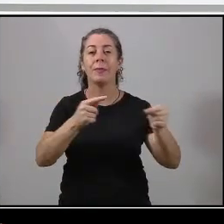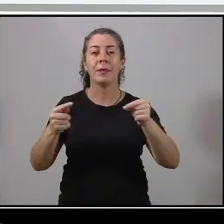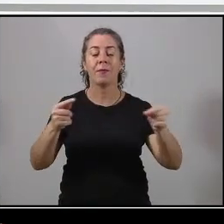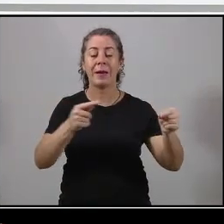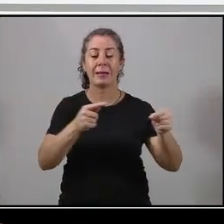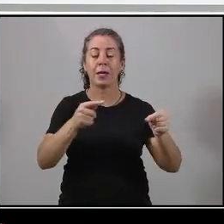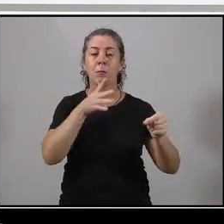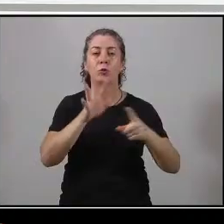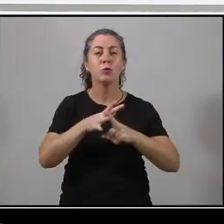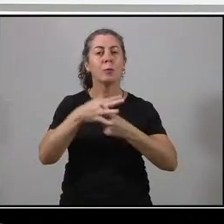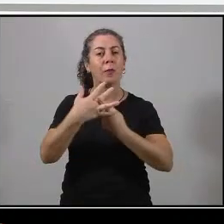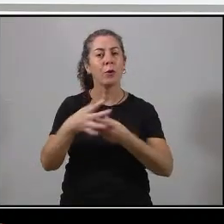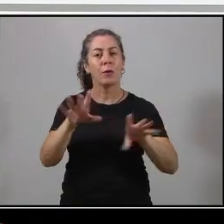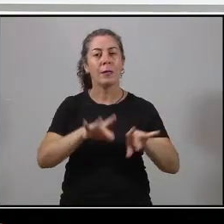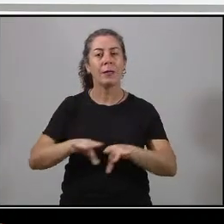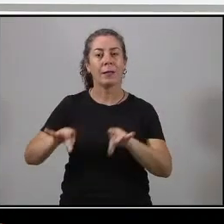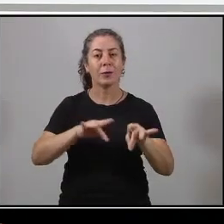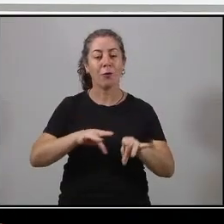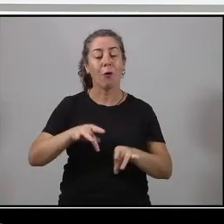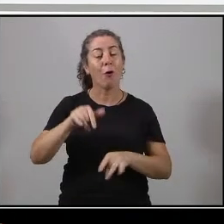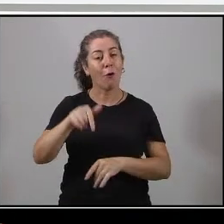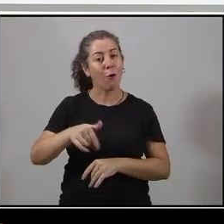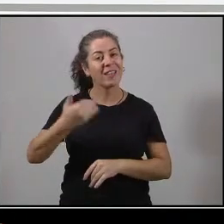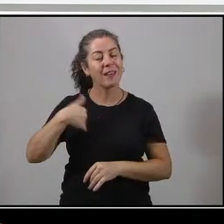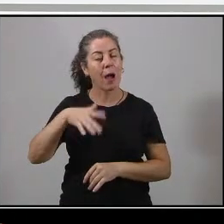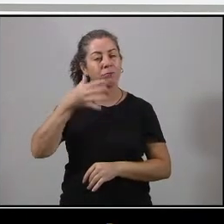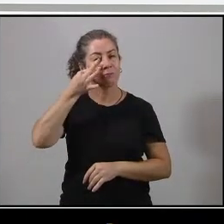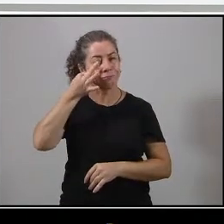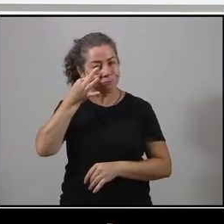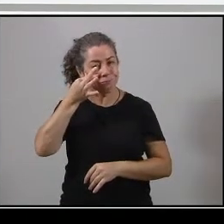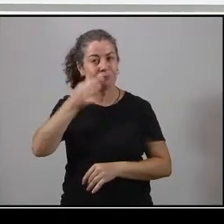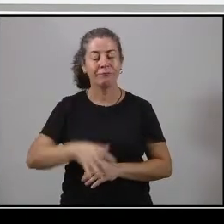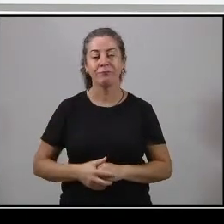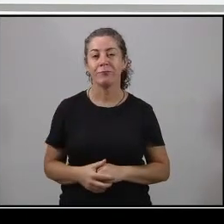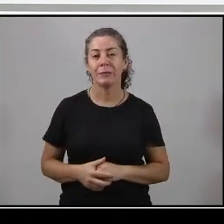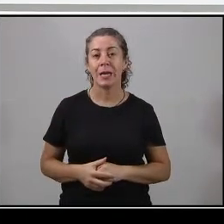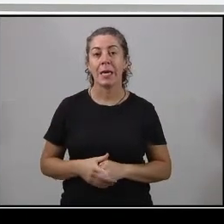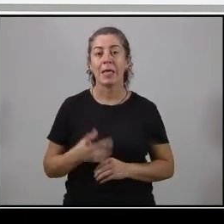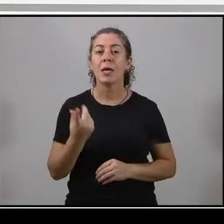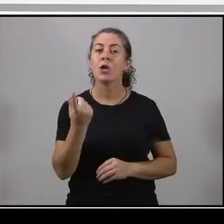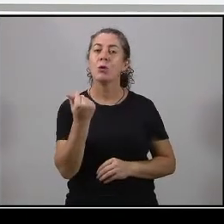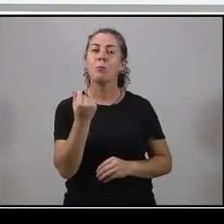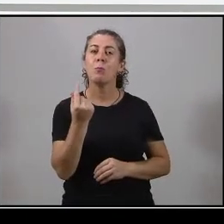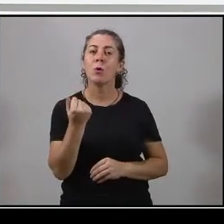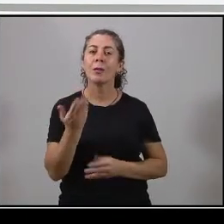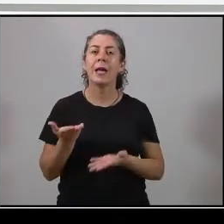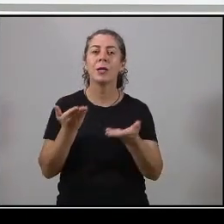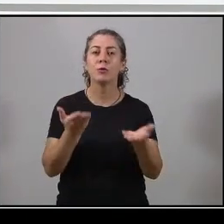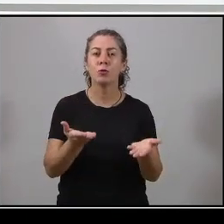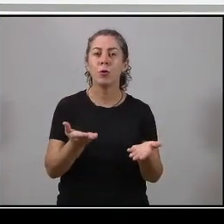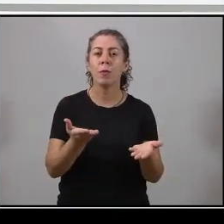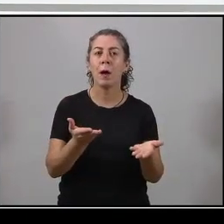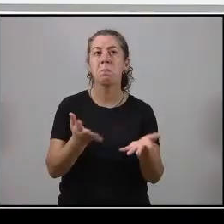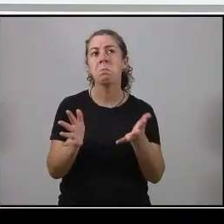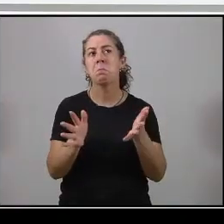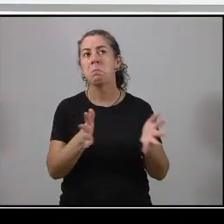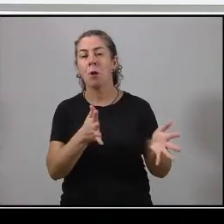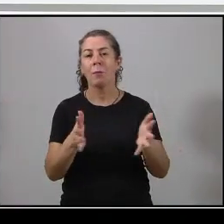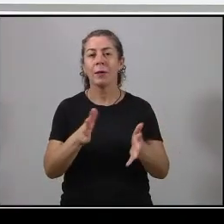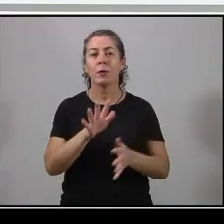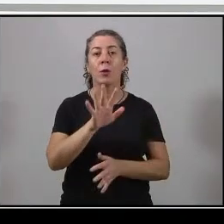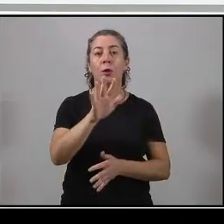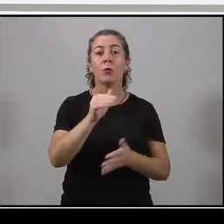de la región, que hoy se hace realidad. En cuanto a los importes de las ayudas, estas oscilan